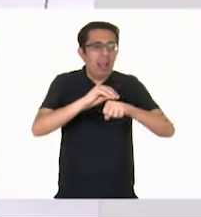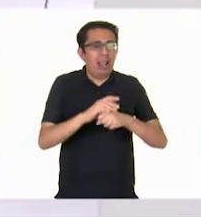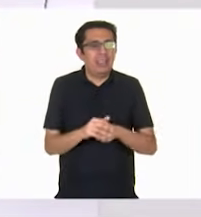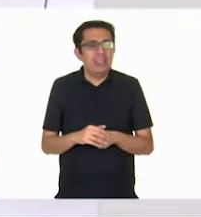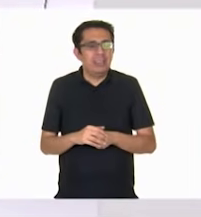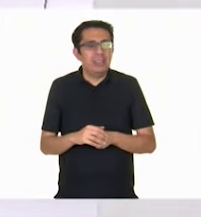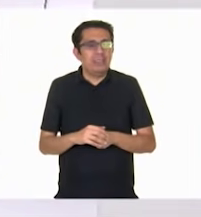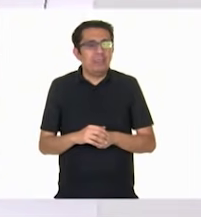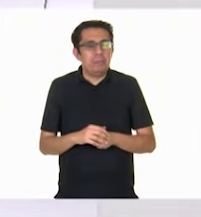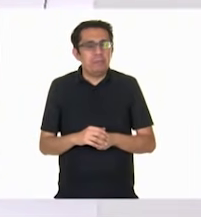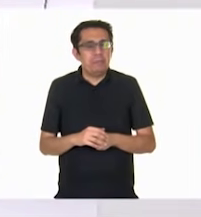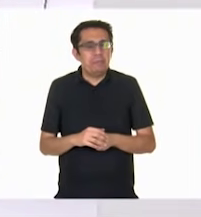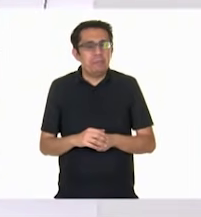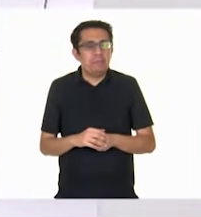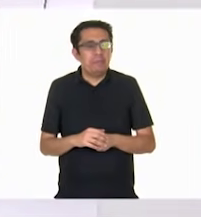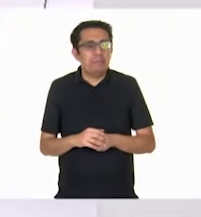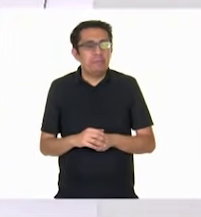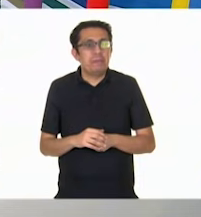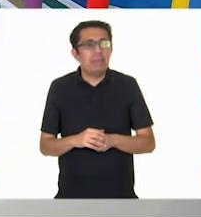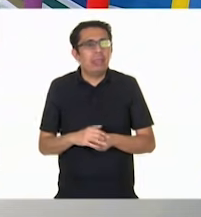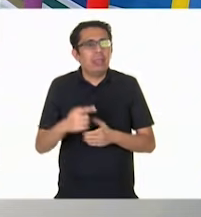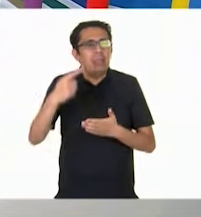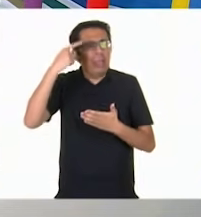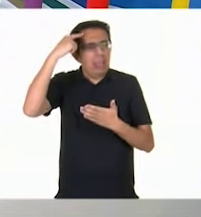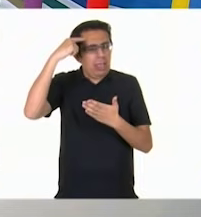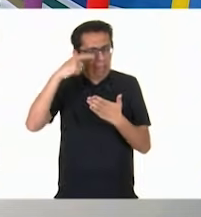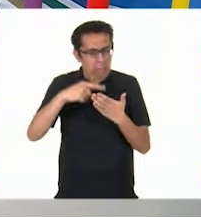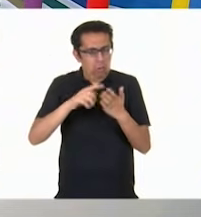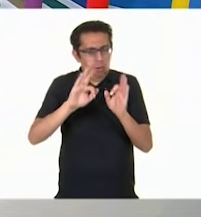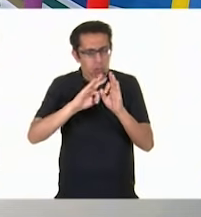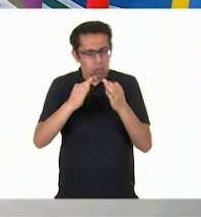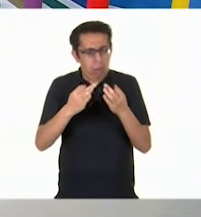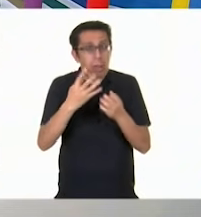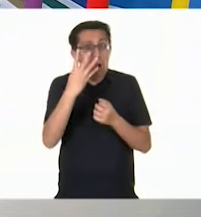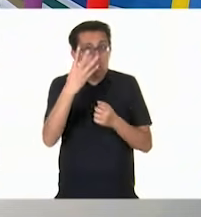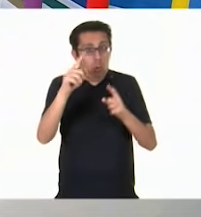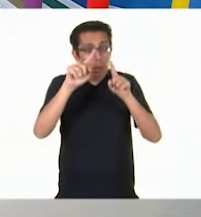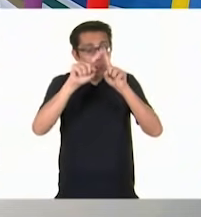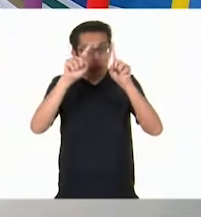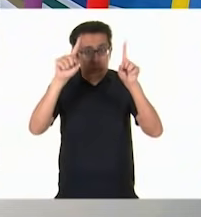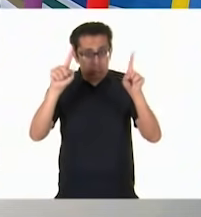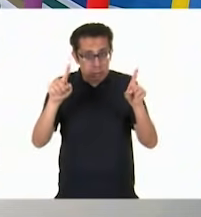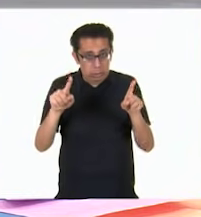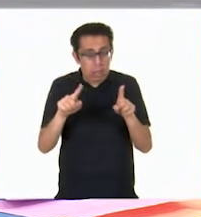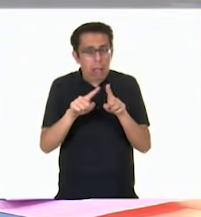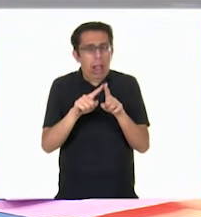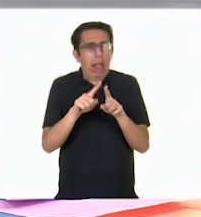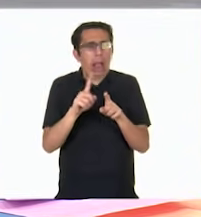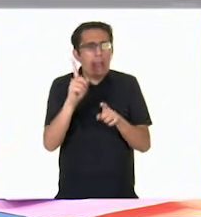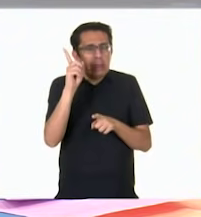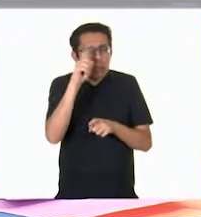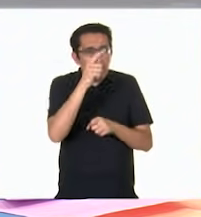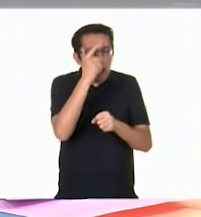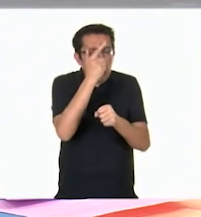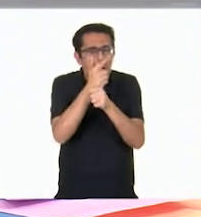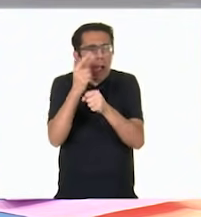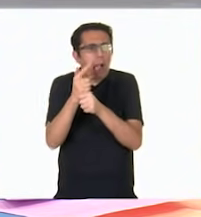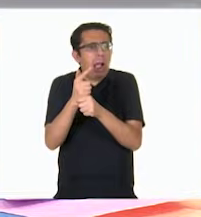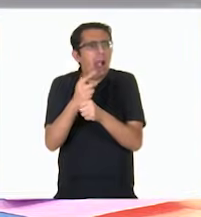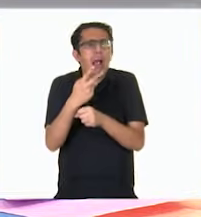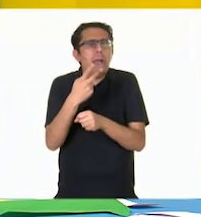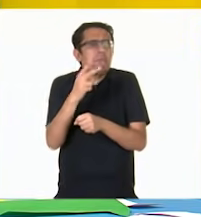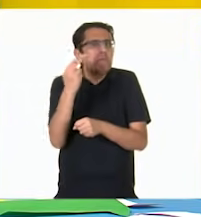¡Ahí está! Creo que los cuadriláteros no son tan difíciles de identificar si conoces sus características.